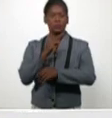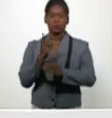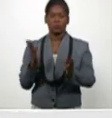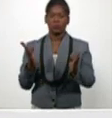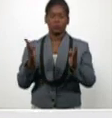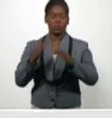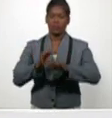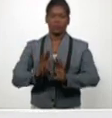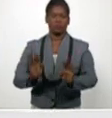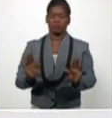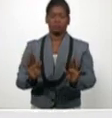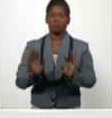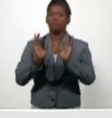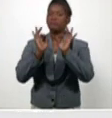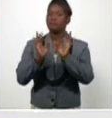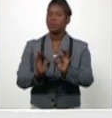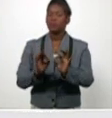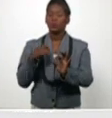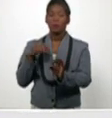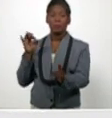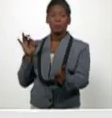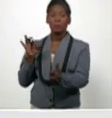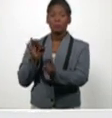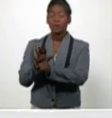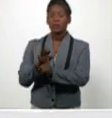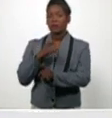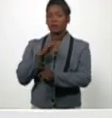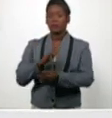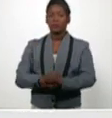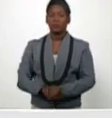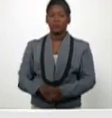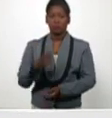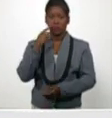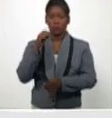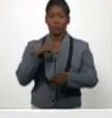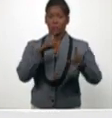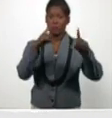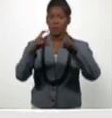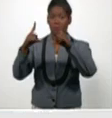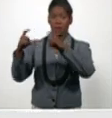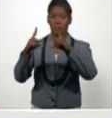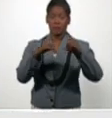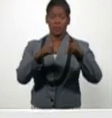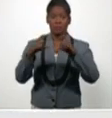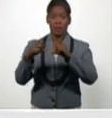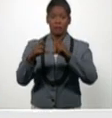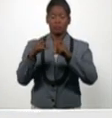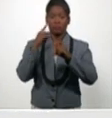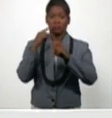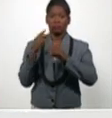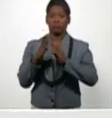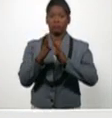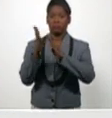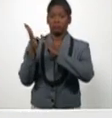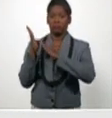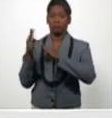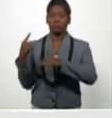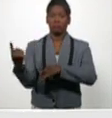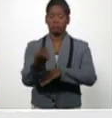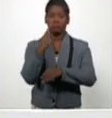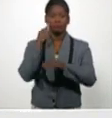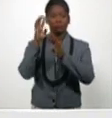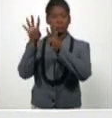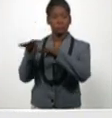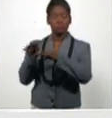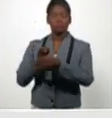permitió en un principio, ahora mismo vimos las curvas de los brotes epidémicos en Cuba. Un principio, como